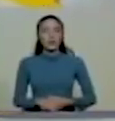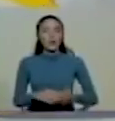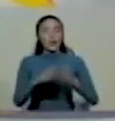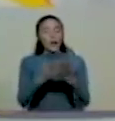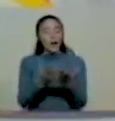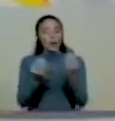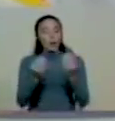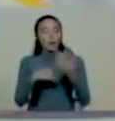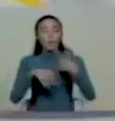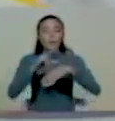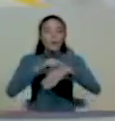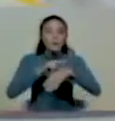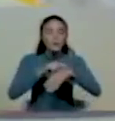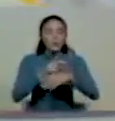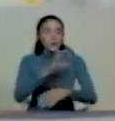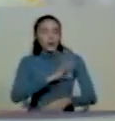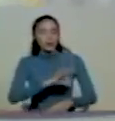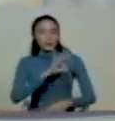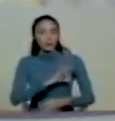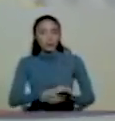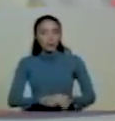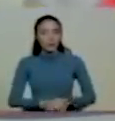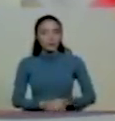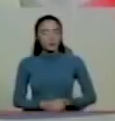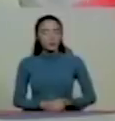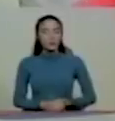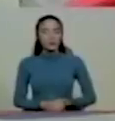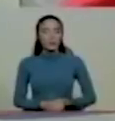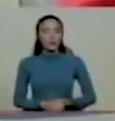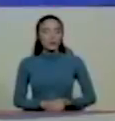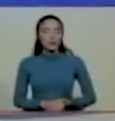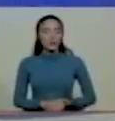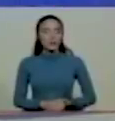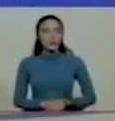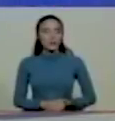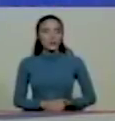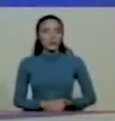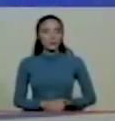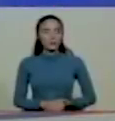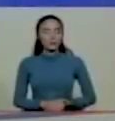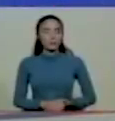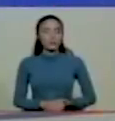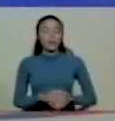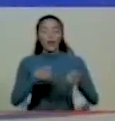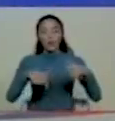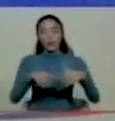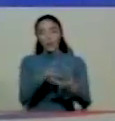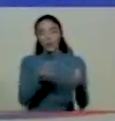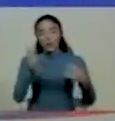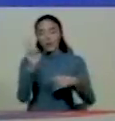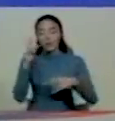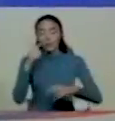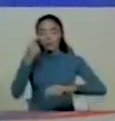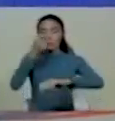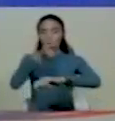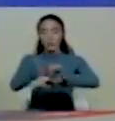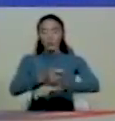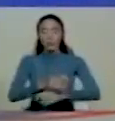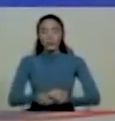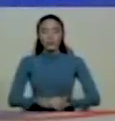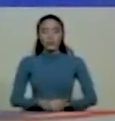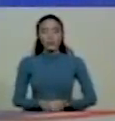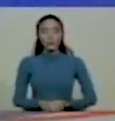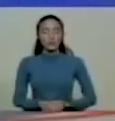medicina comunitaria, de la medicina como derecho del pueblo. Porque sin lugar a dudas en Venezuela se gradúan muchísimos más médicos.